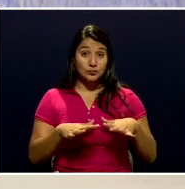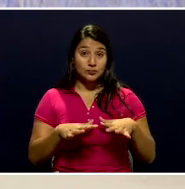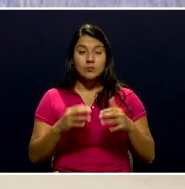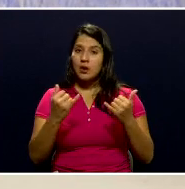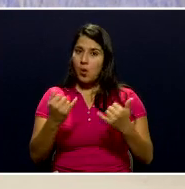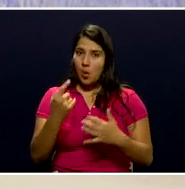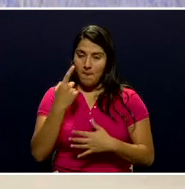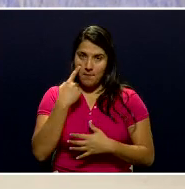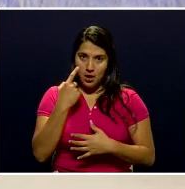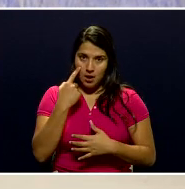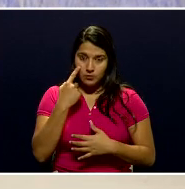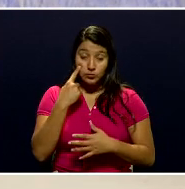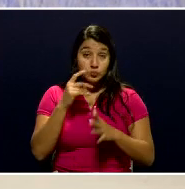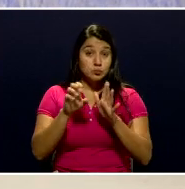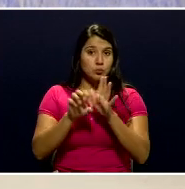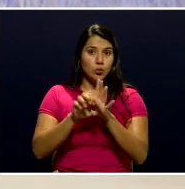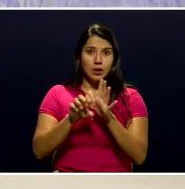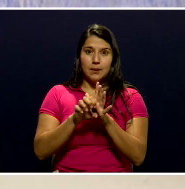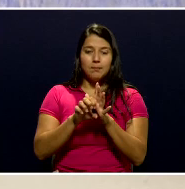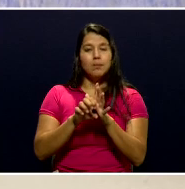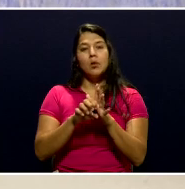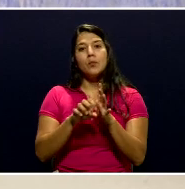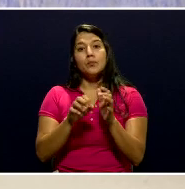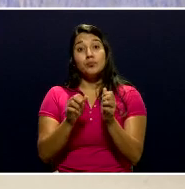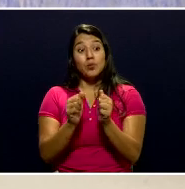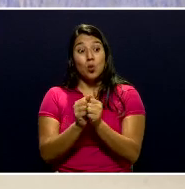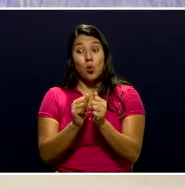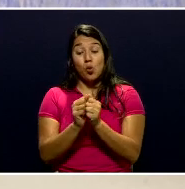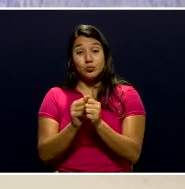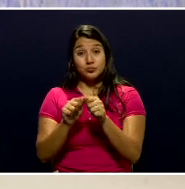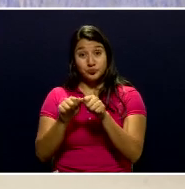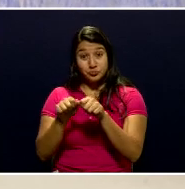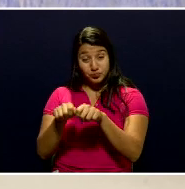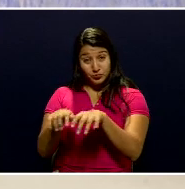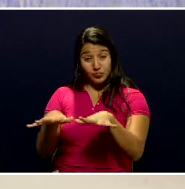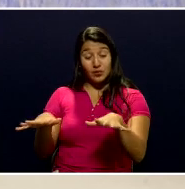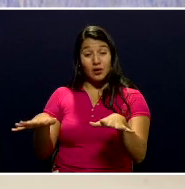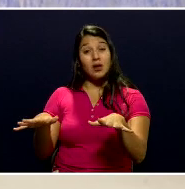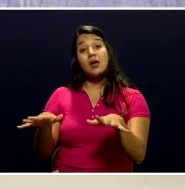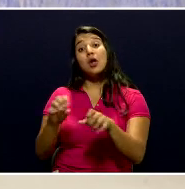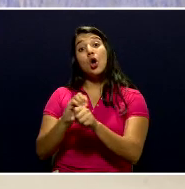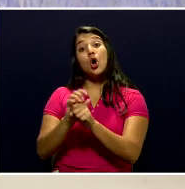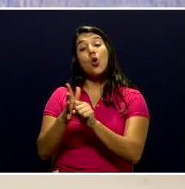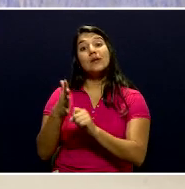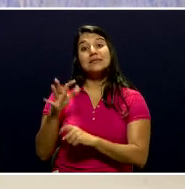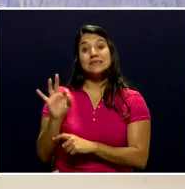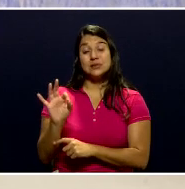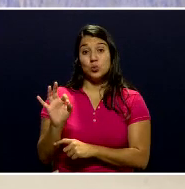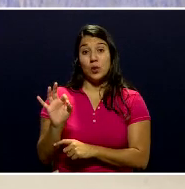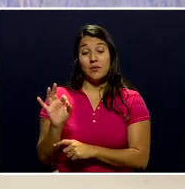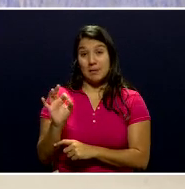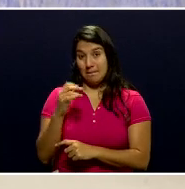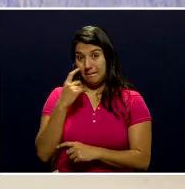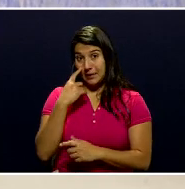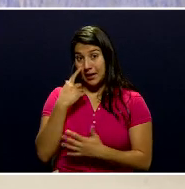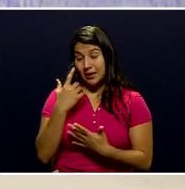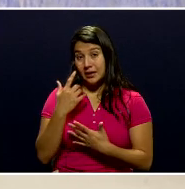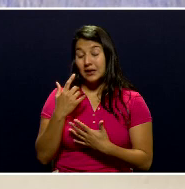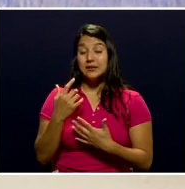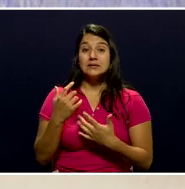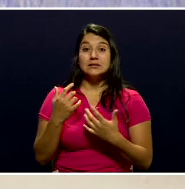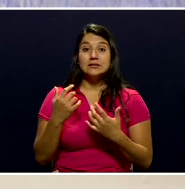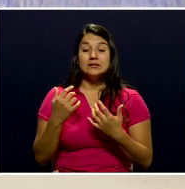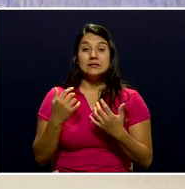Veamos ahora lo que está pasando con todo con esta pandemia que estamos sufriendo y que nos ha